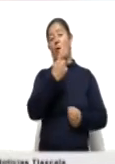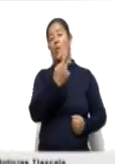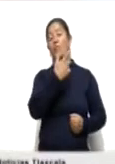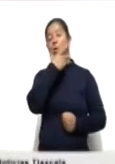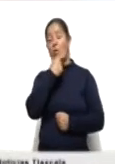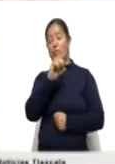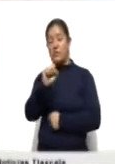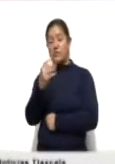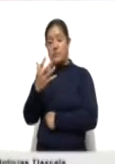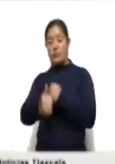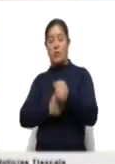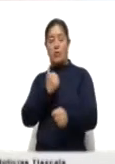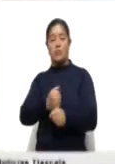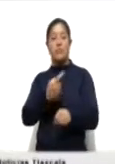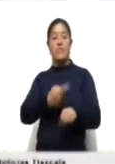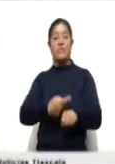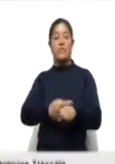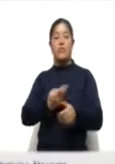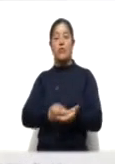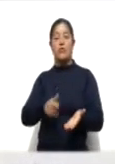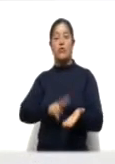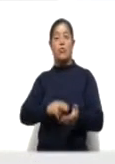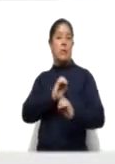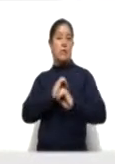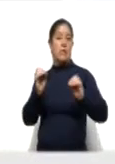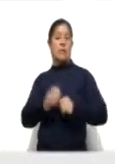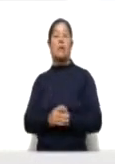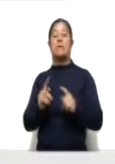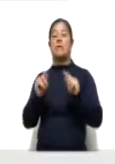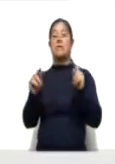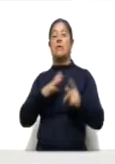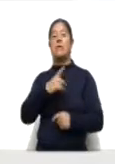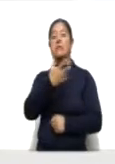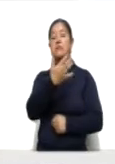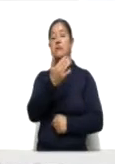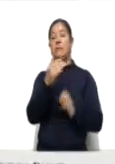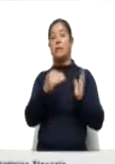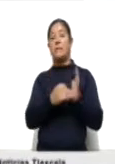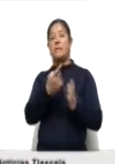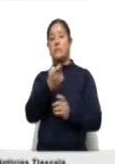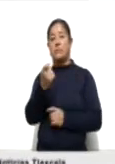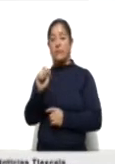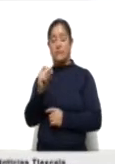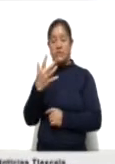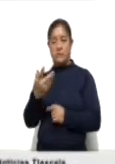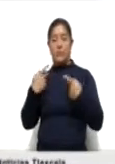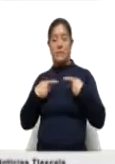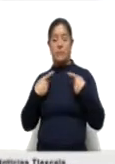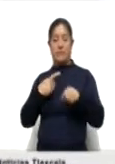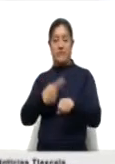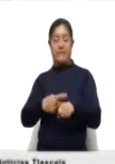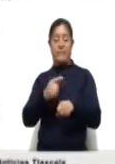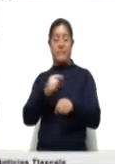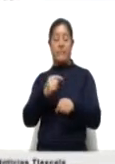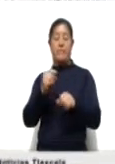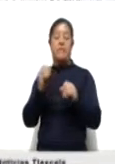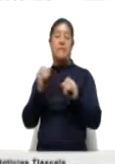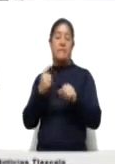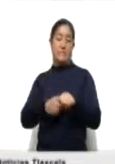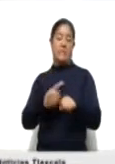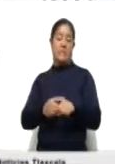65 años sin ninguna comorbilidad. El estado registra hasta este momento 50.125 casos negativos